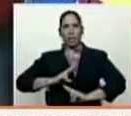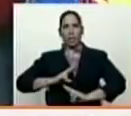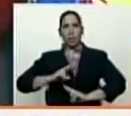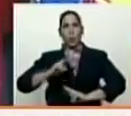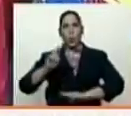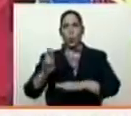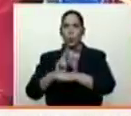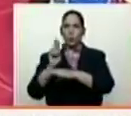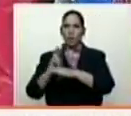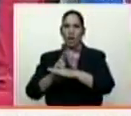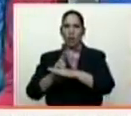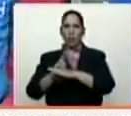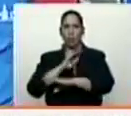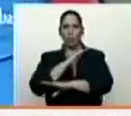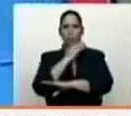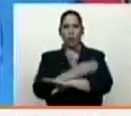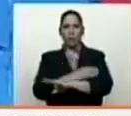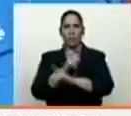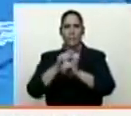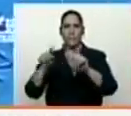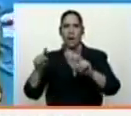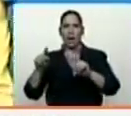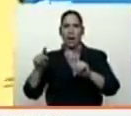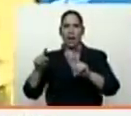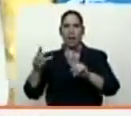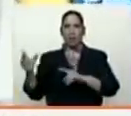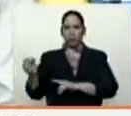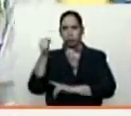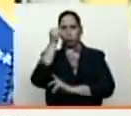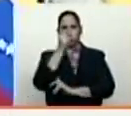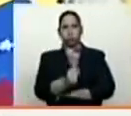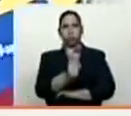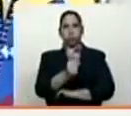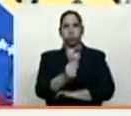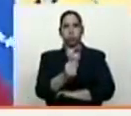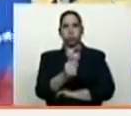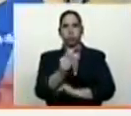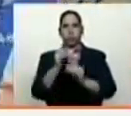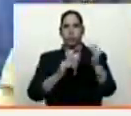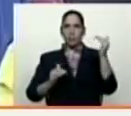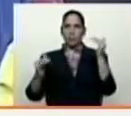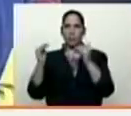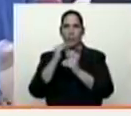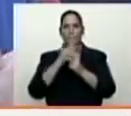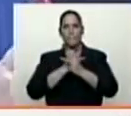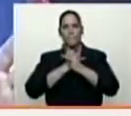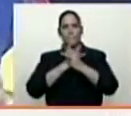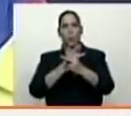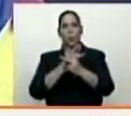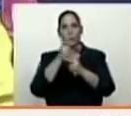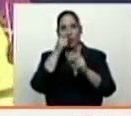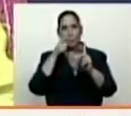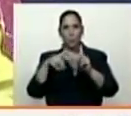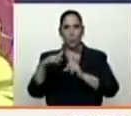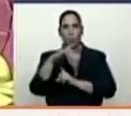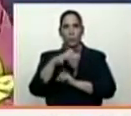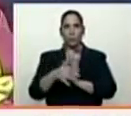fuerza para imponer sus razones por encima de la voluntad de los pueblos.